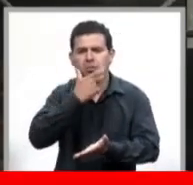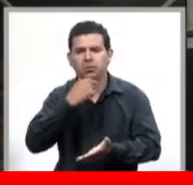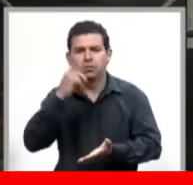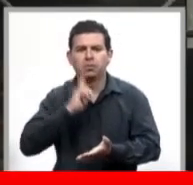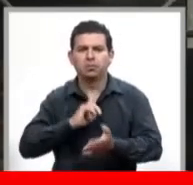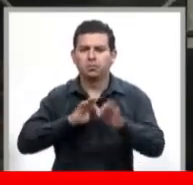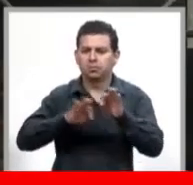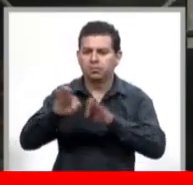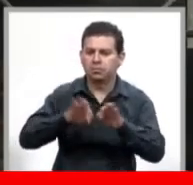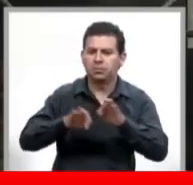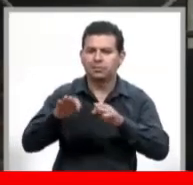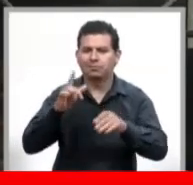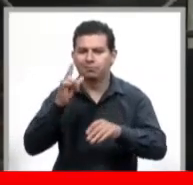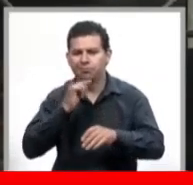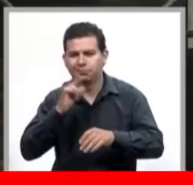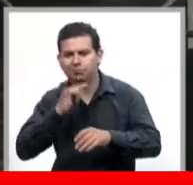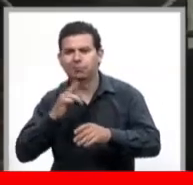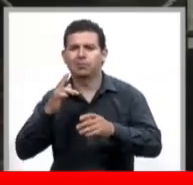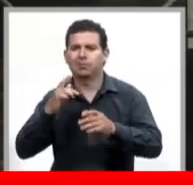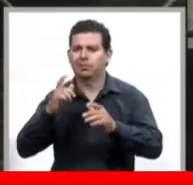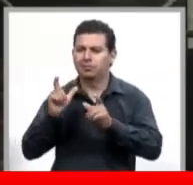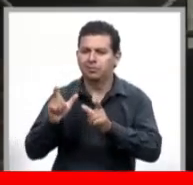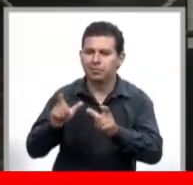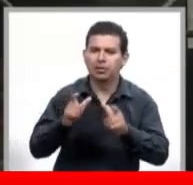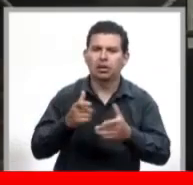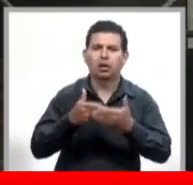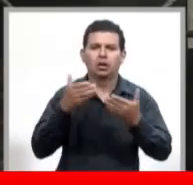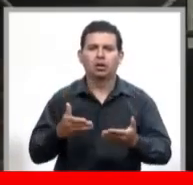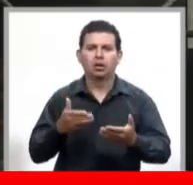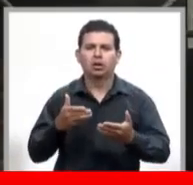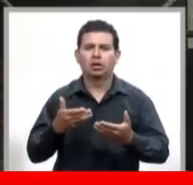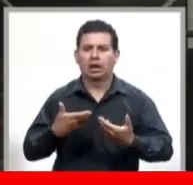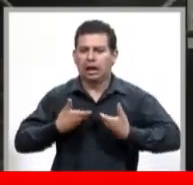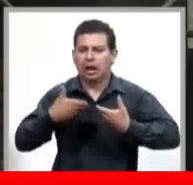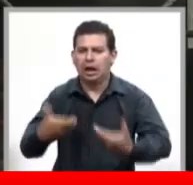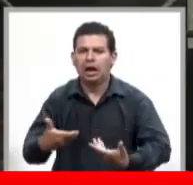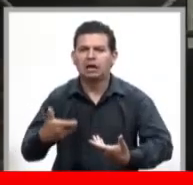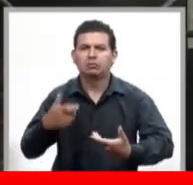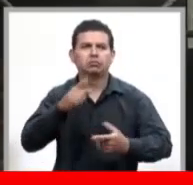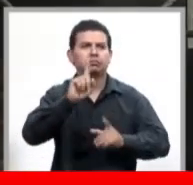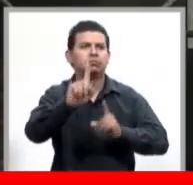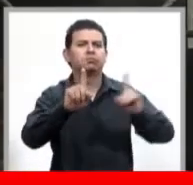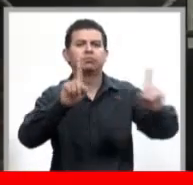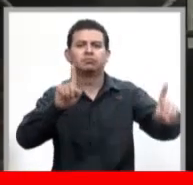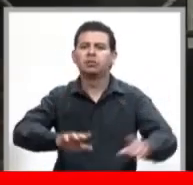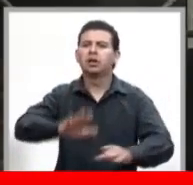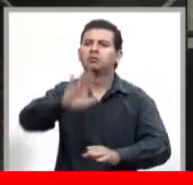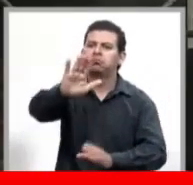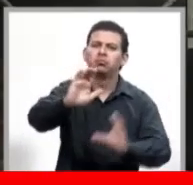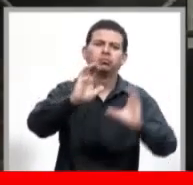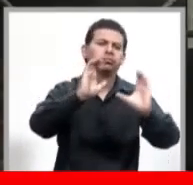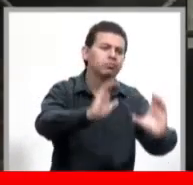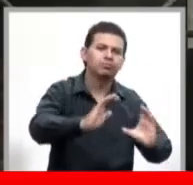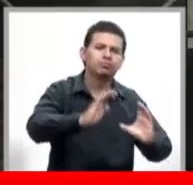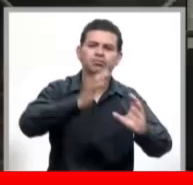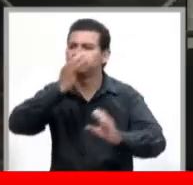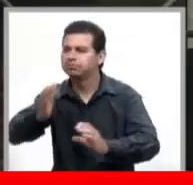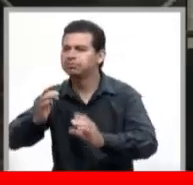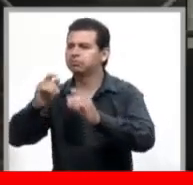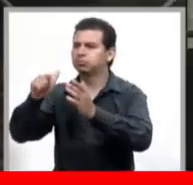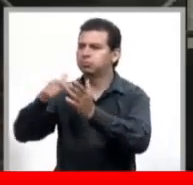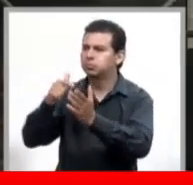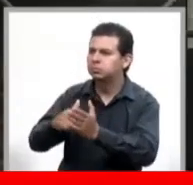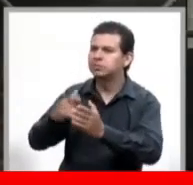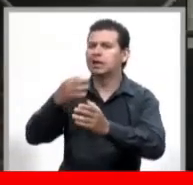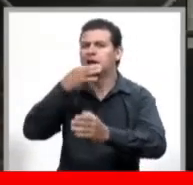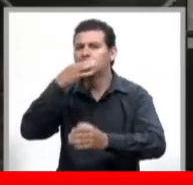de seguridad que se encuentran el día de hoy en las calles, cuidando la integridad física y patrimonial de